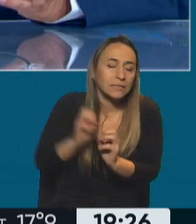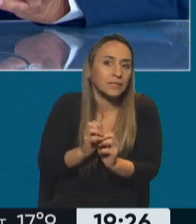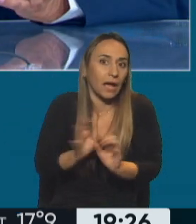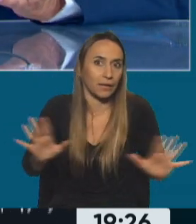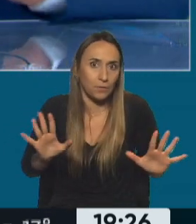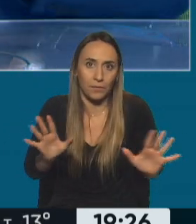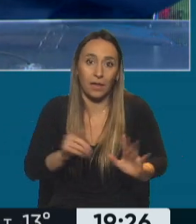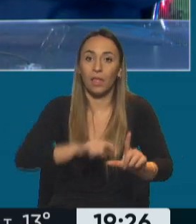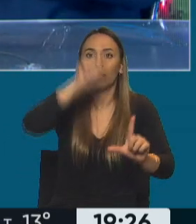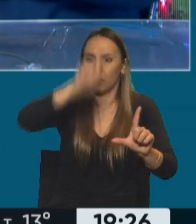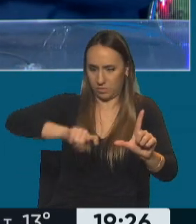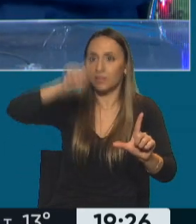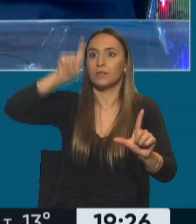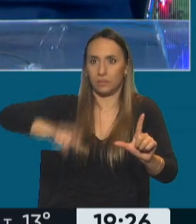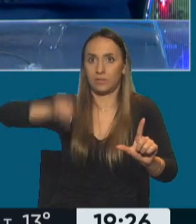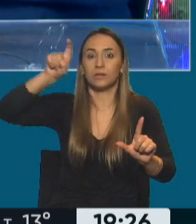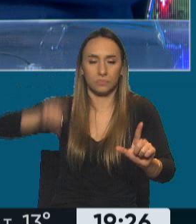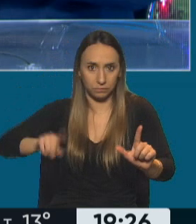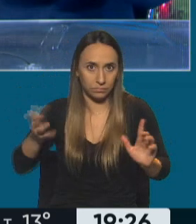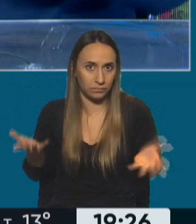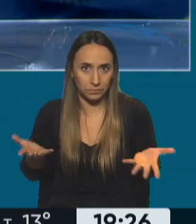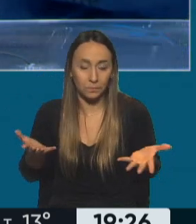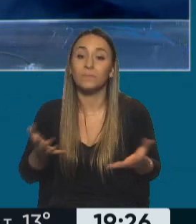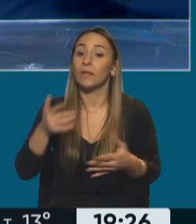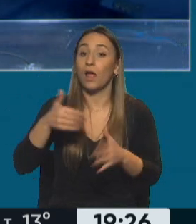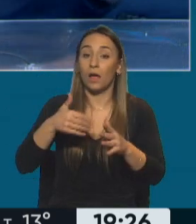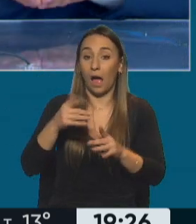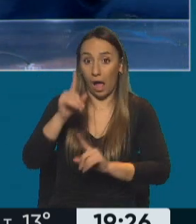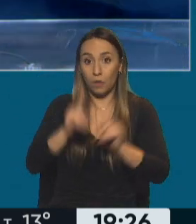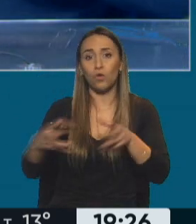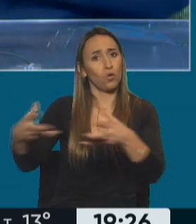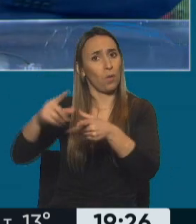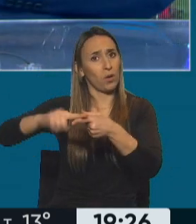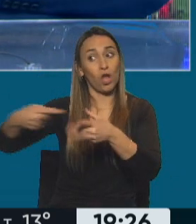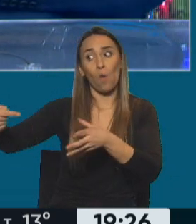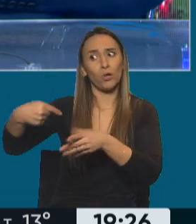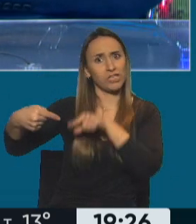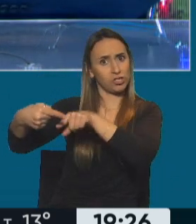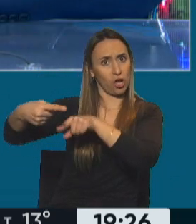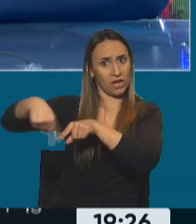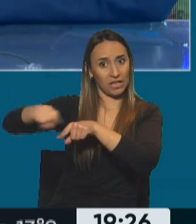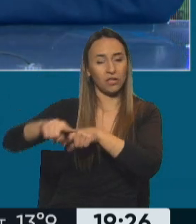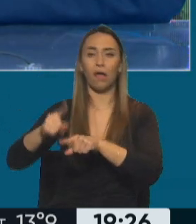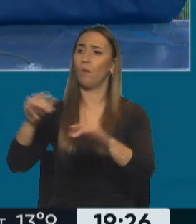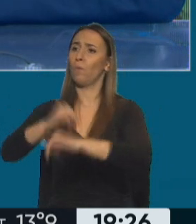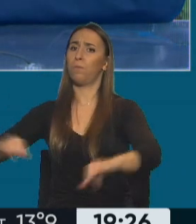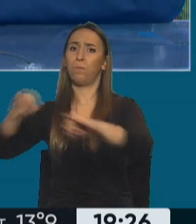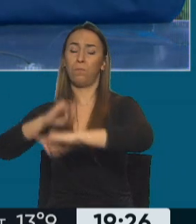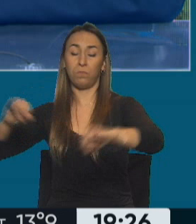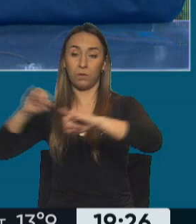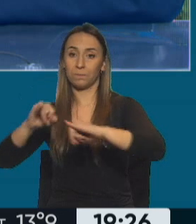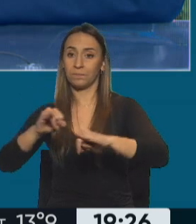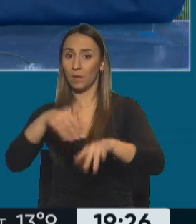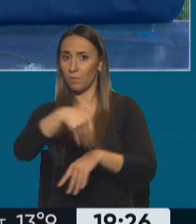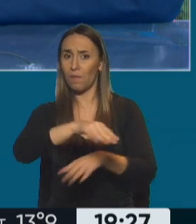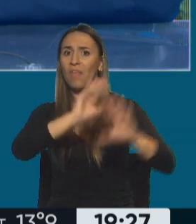total, donde importantes representantes de la oposición, gente, pronosticaban un default